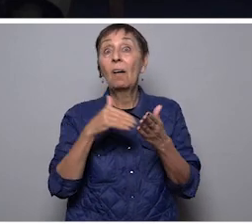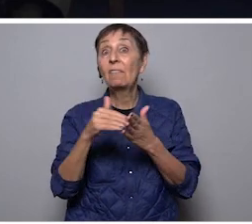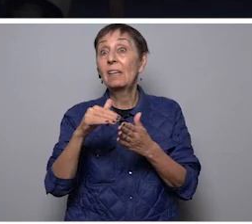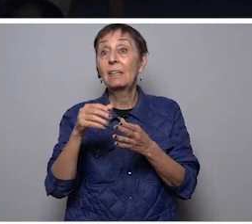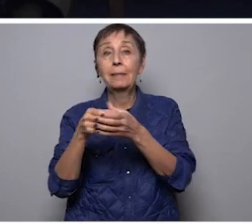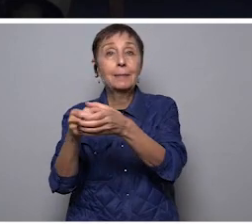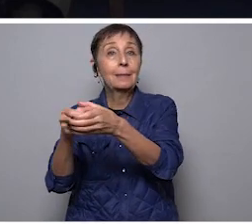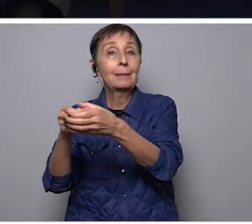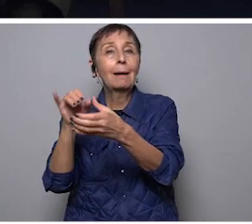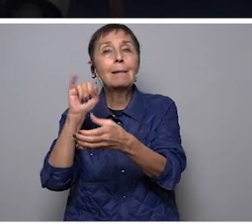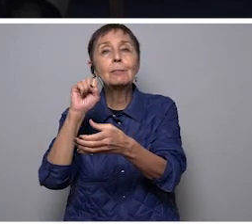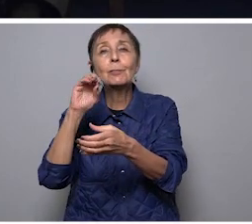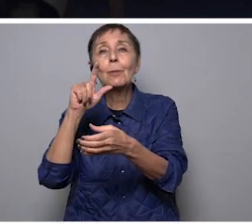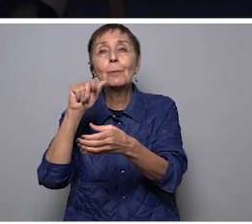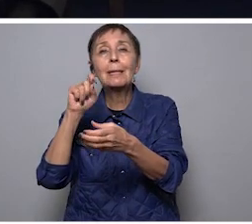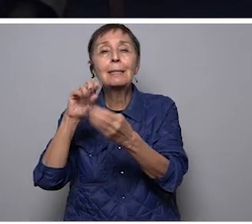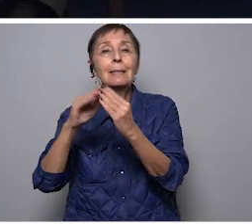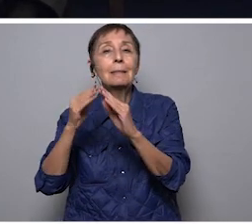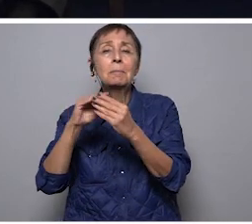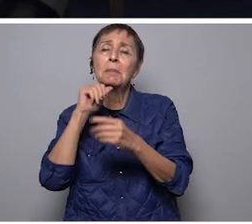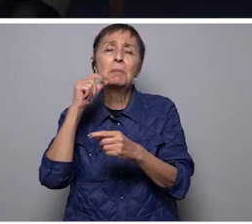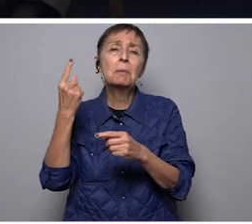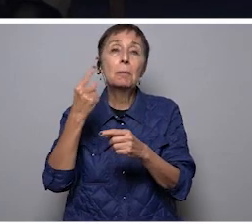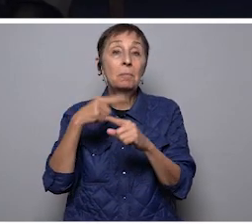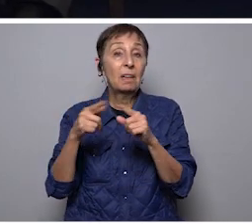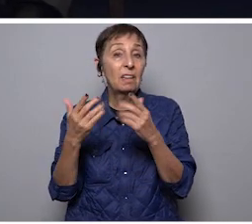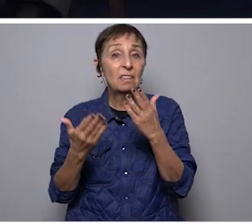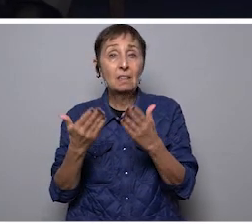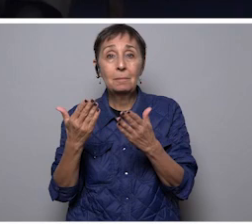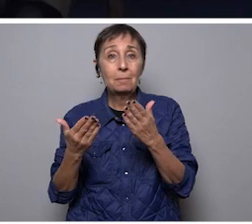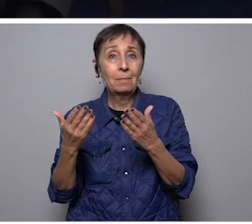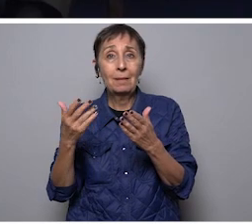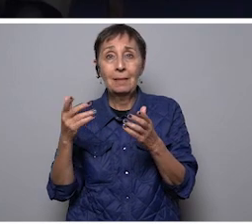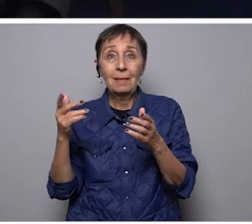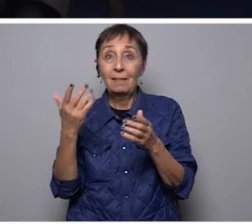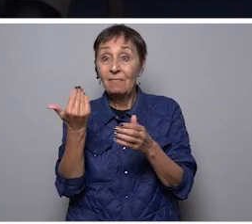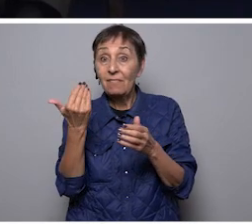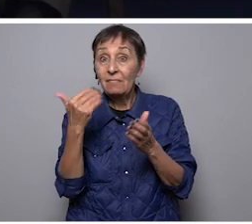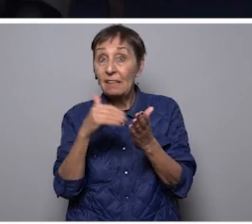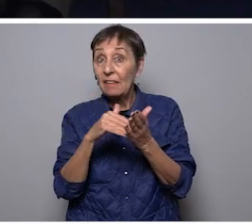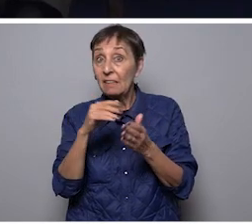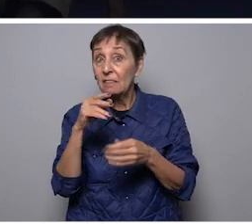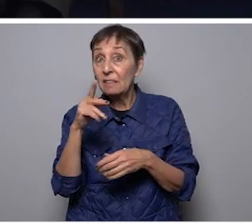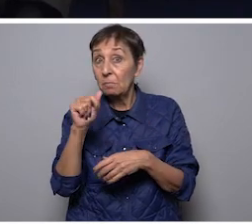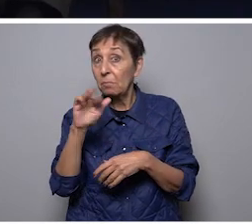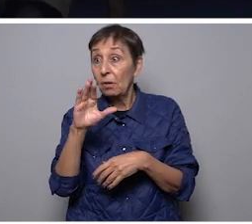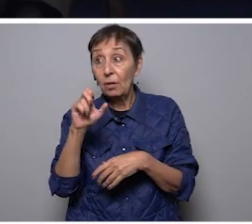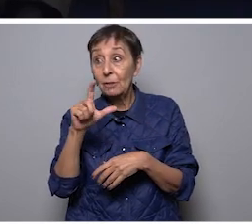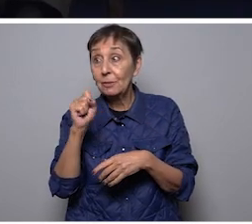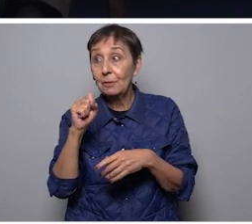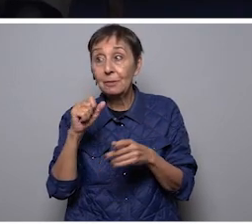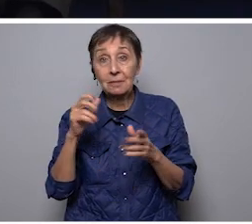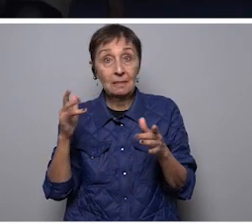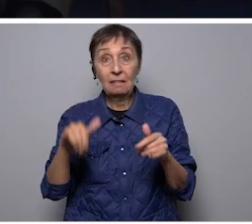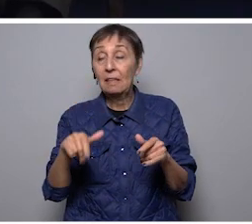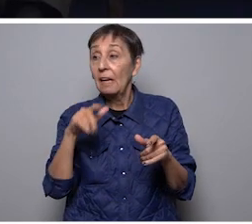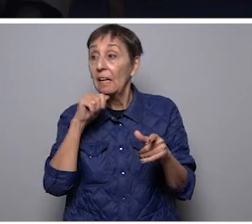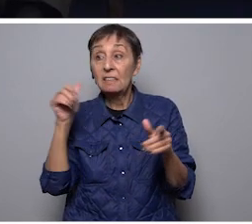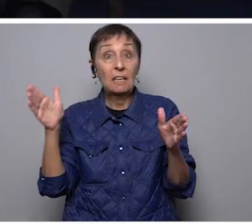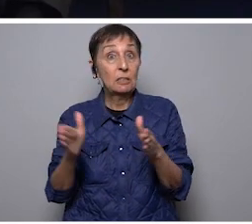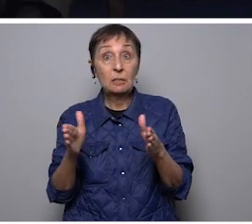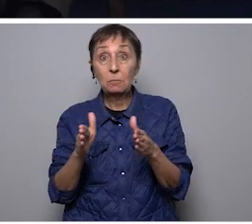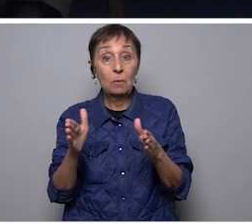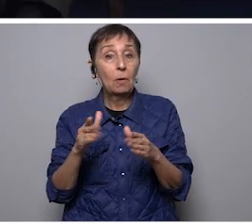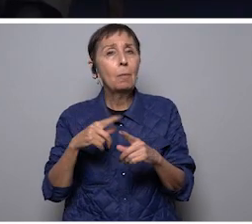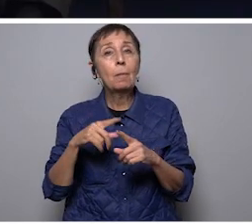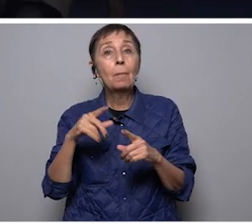750,000 socios no es poco para una una Cooperativa de ahorro en Ecuador pero el punto es que son mercados únicos con grandes